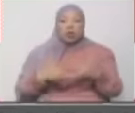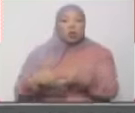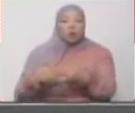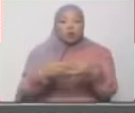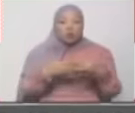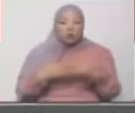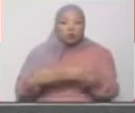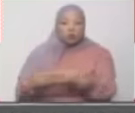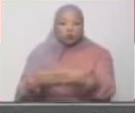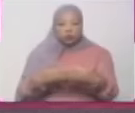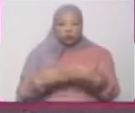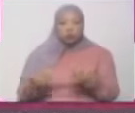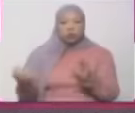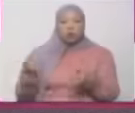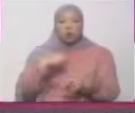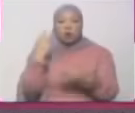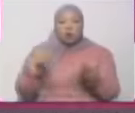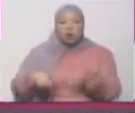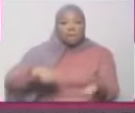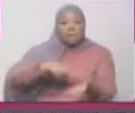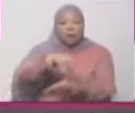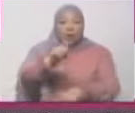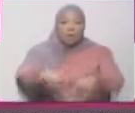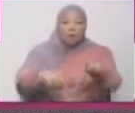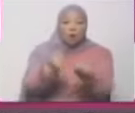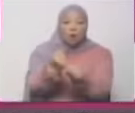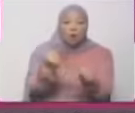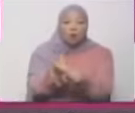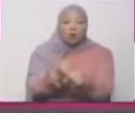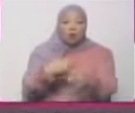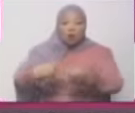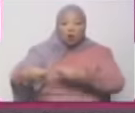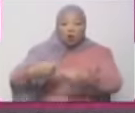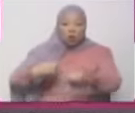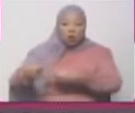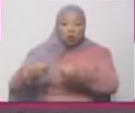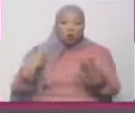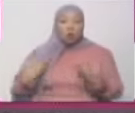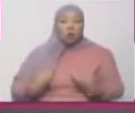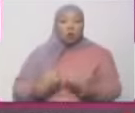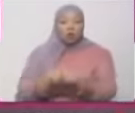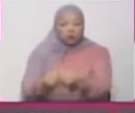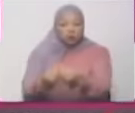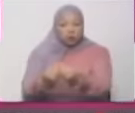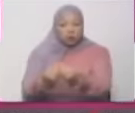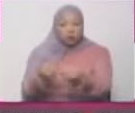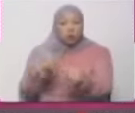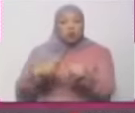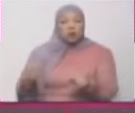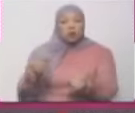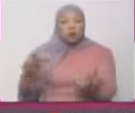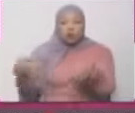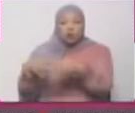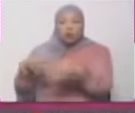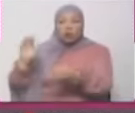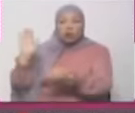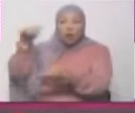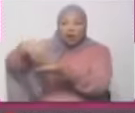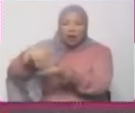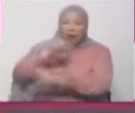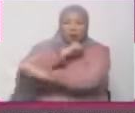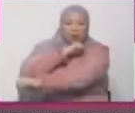que venían a poner bombas, a matar y a coordinar junto al extinto Tren de Aragua. Y el Tren de los